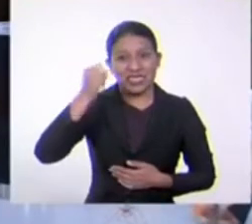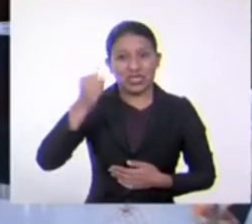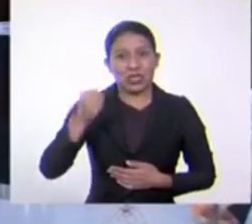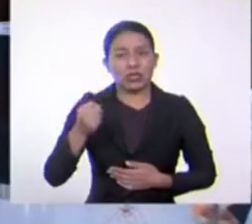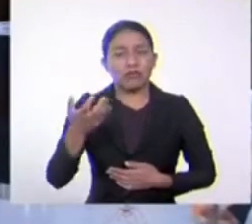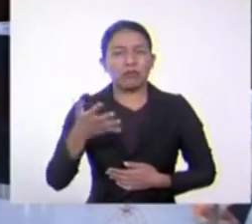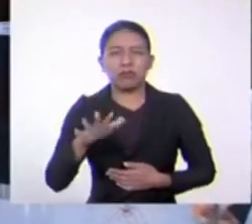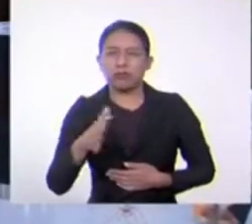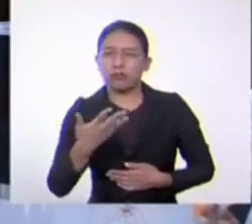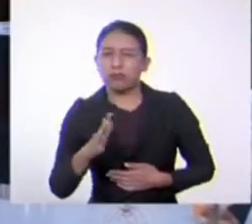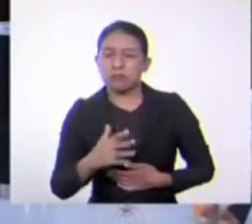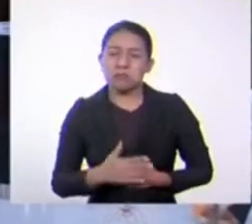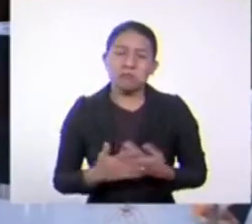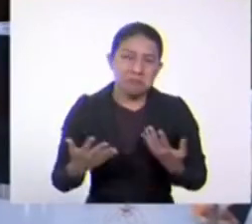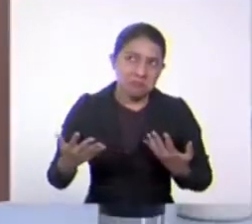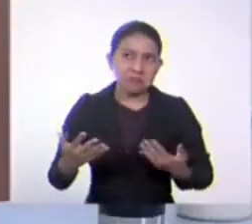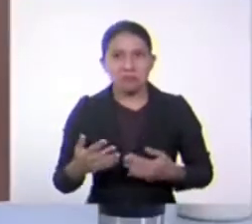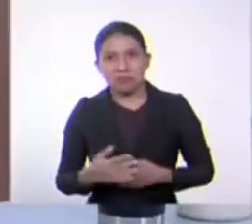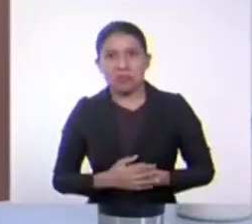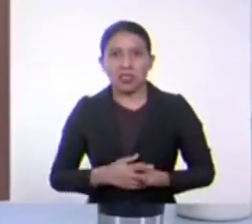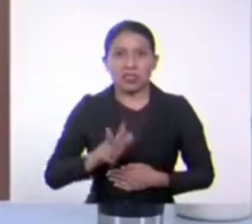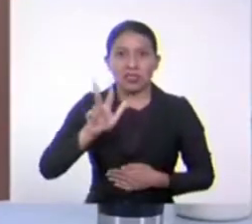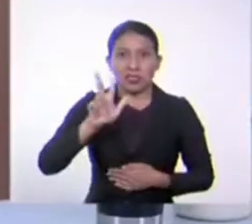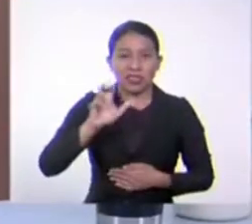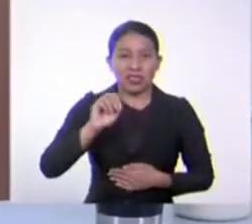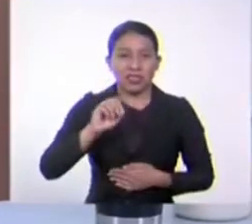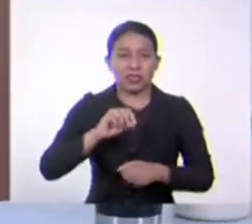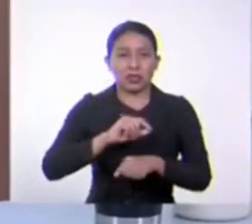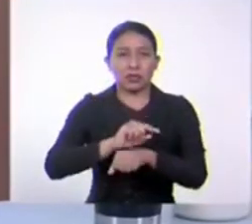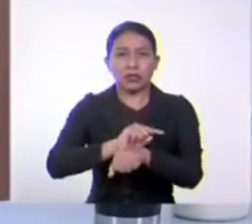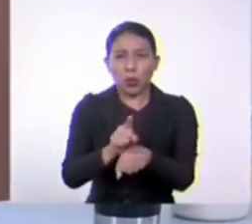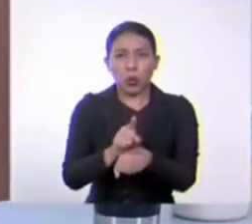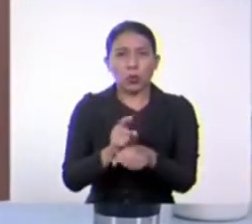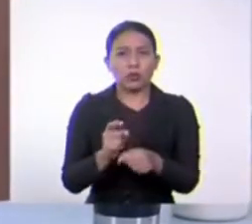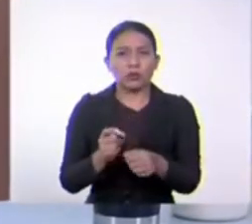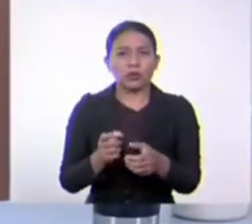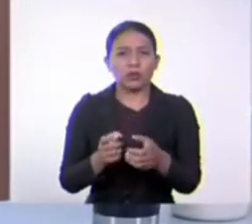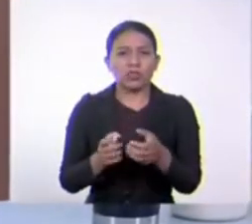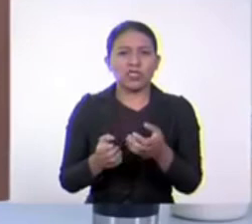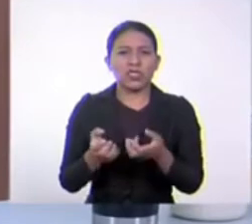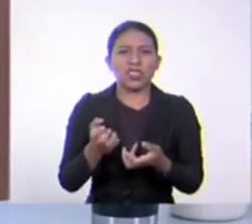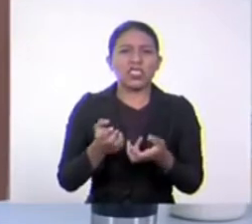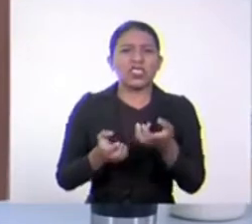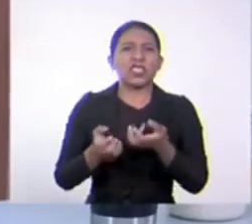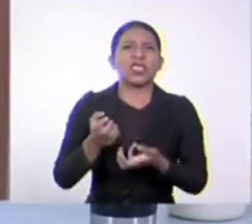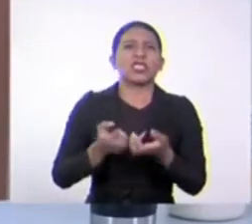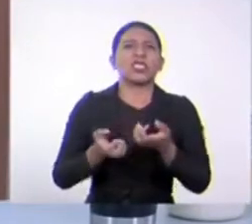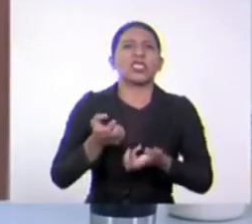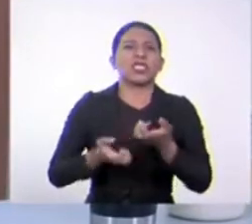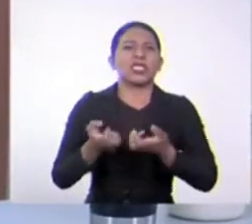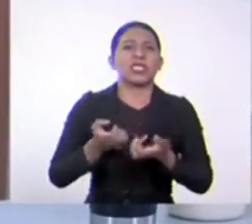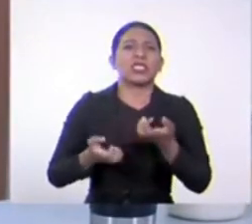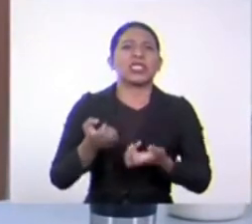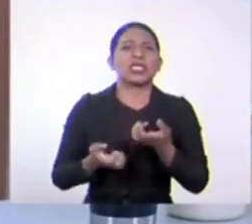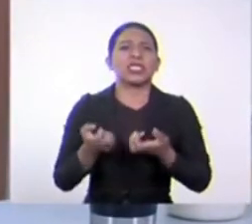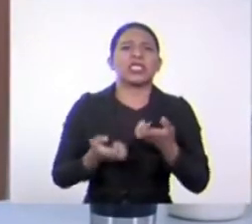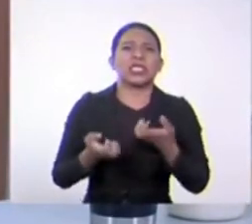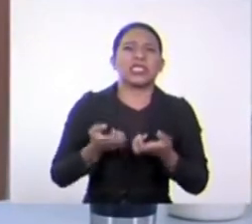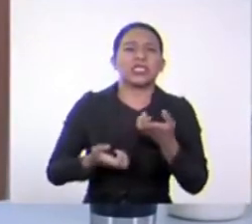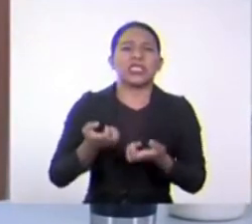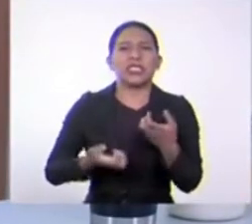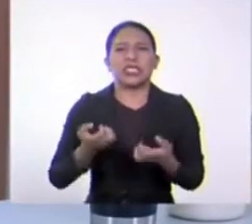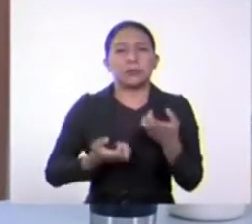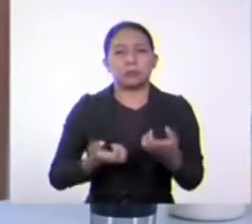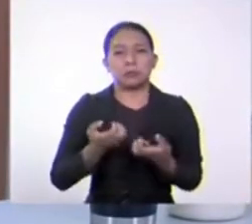lo menos unos 30 segundos a una temperatura superior a los 85 grados. Si